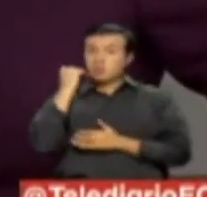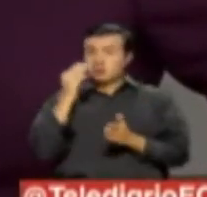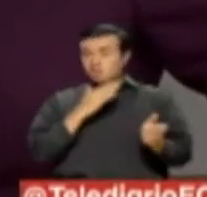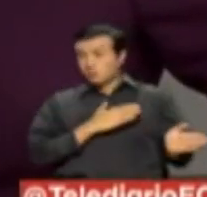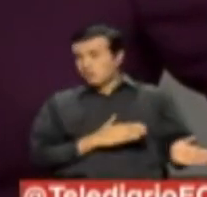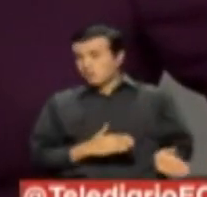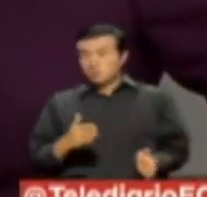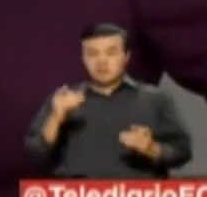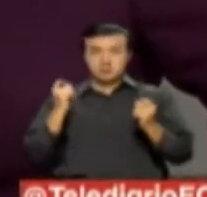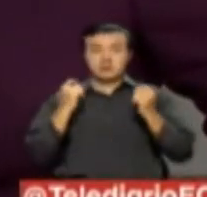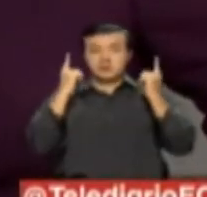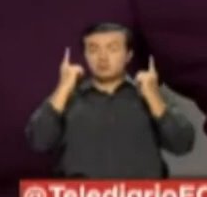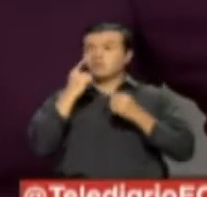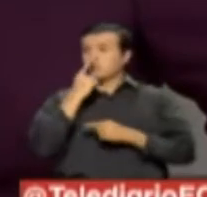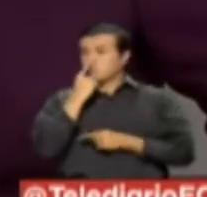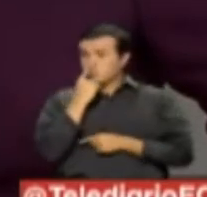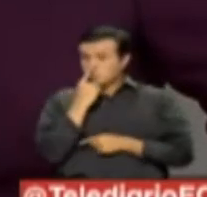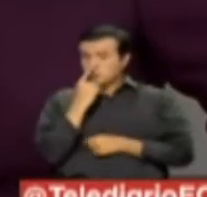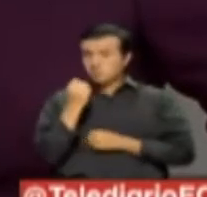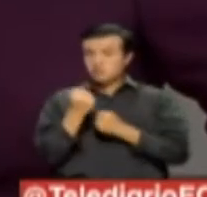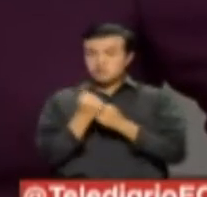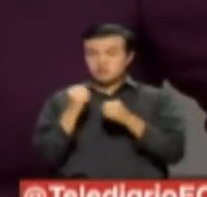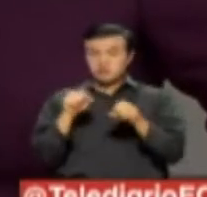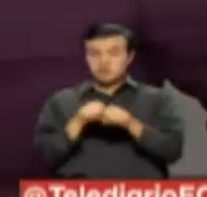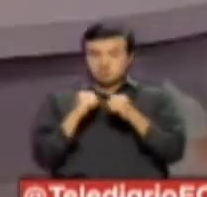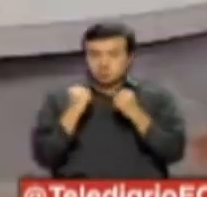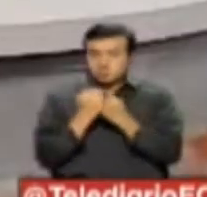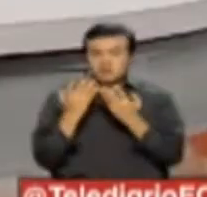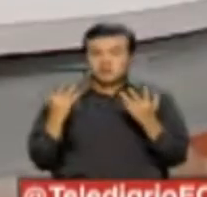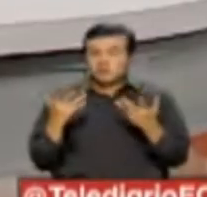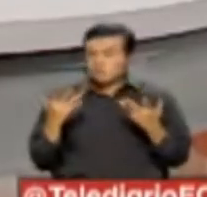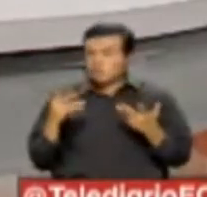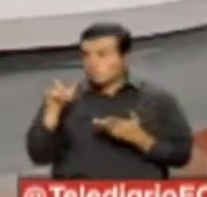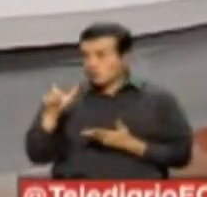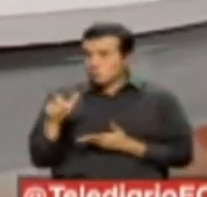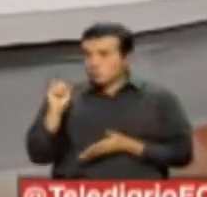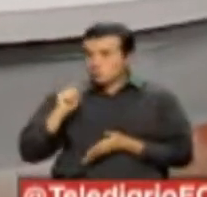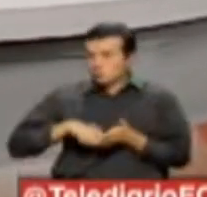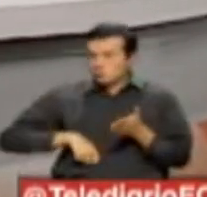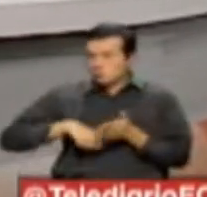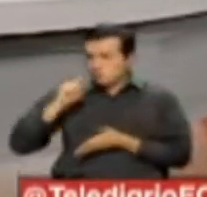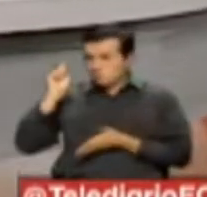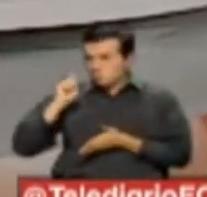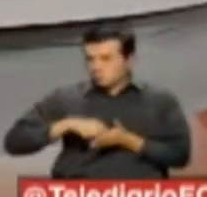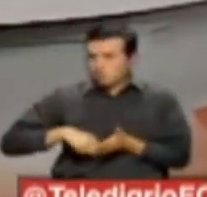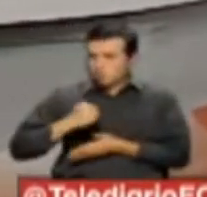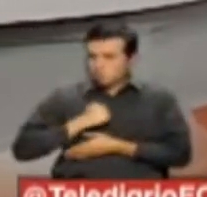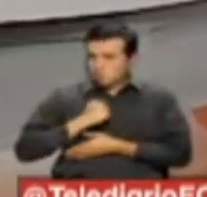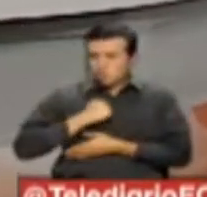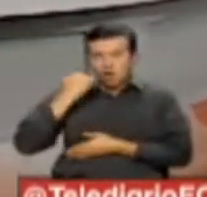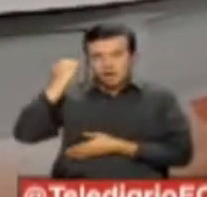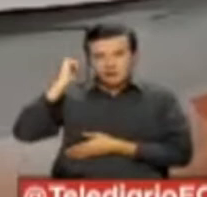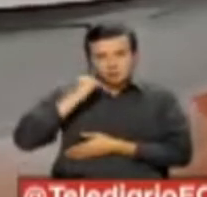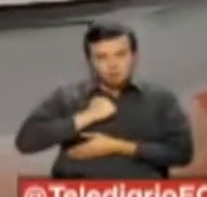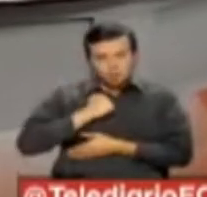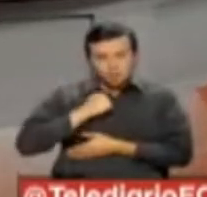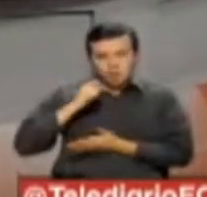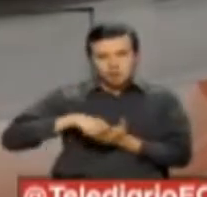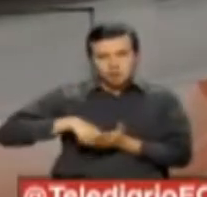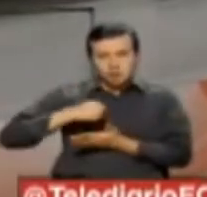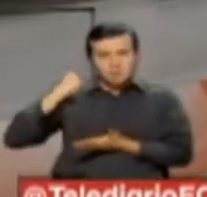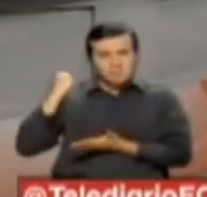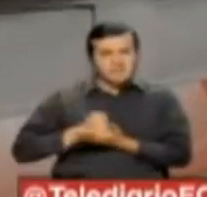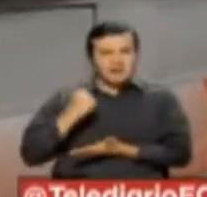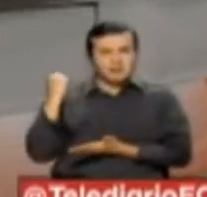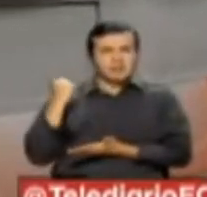descubrió algo interesante para aportar en la sociedad como pueden legalizar este invento creación por así